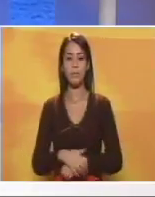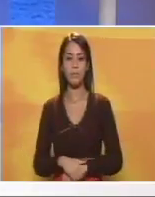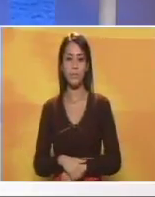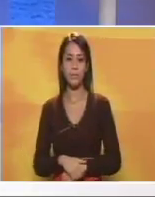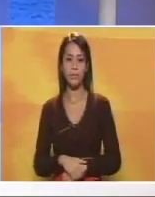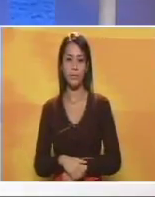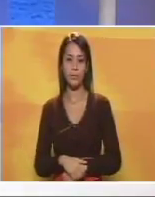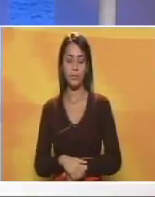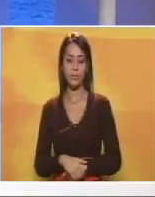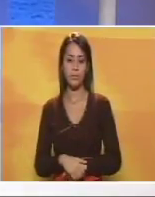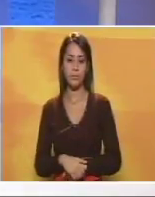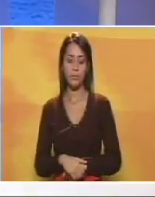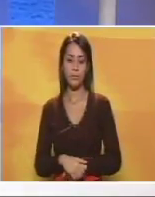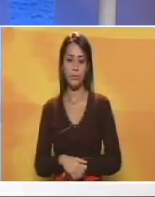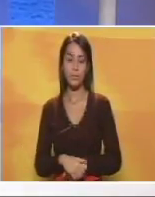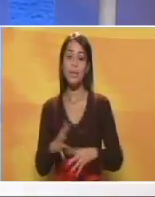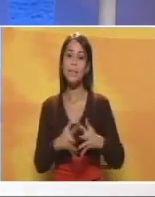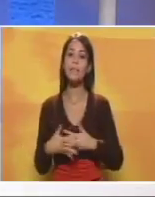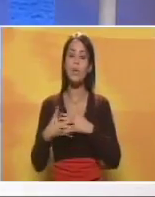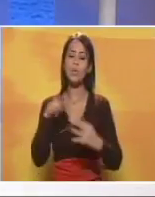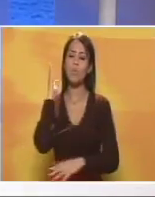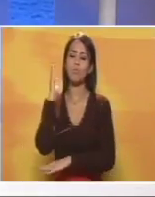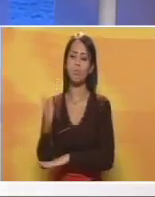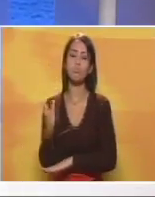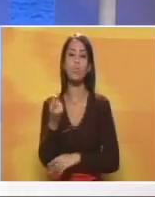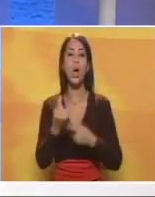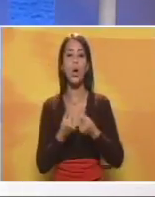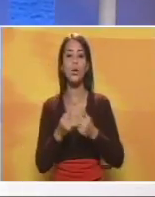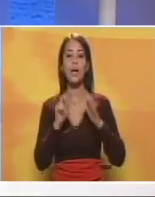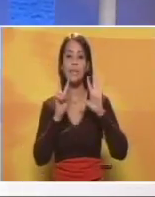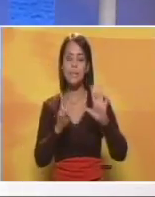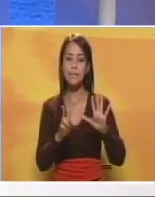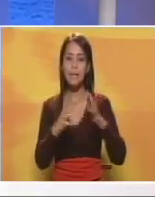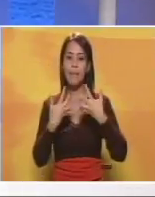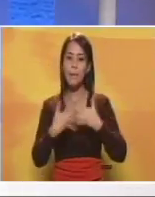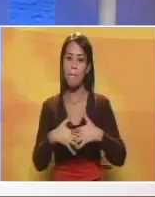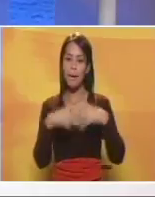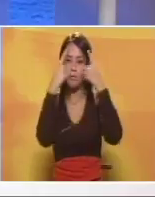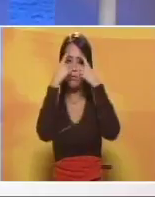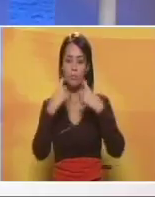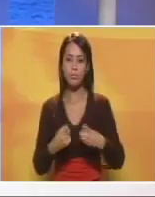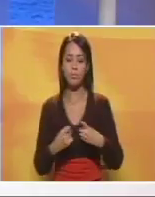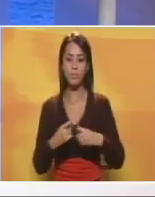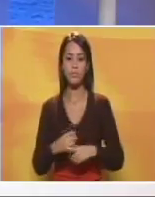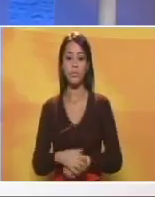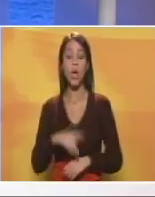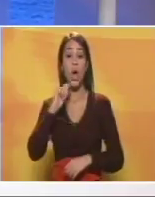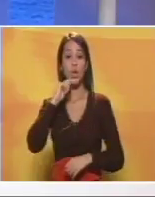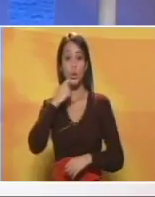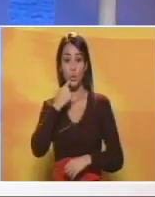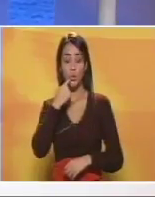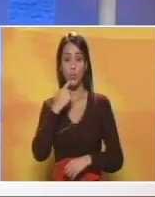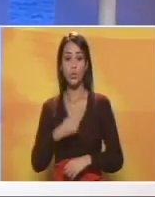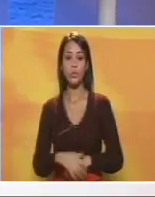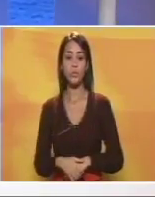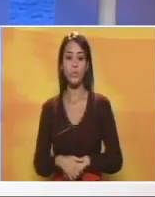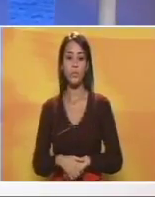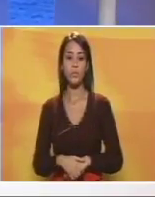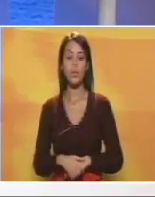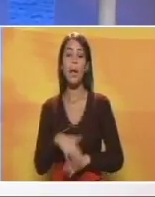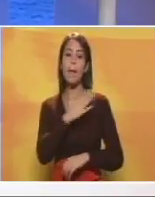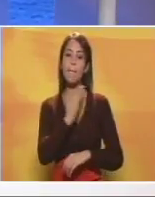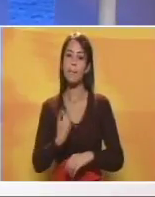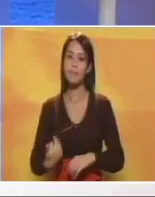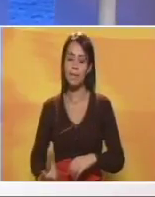rápidamente. Estados Unidos impuso sanciones económicas a 7 oligarcas y a 17 funcionarios rusos, entre ellos el yerno del presidente